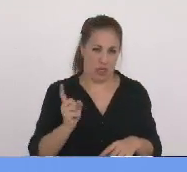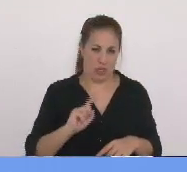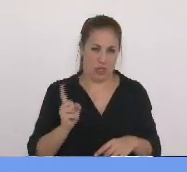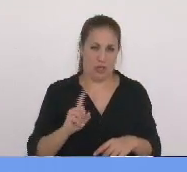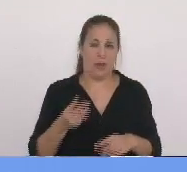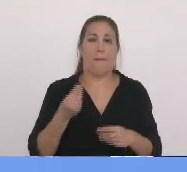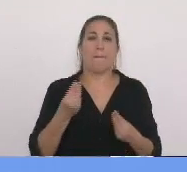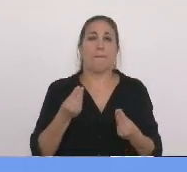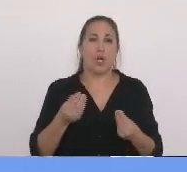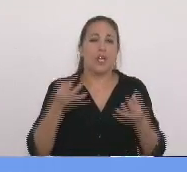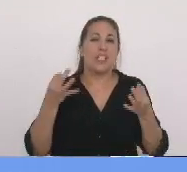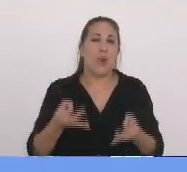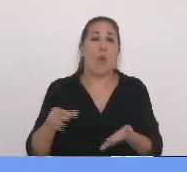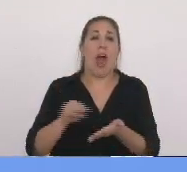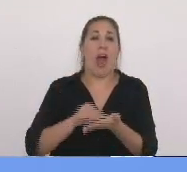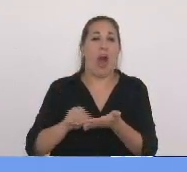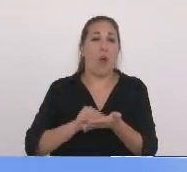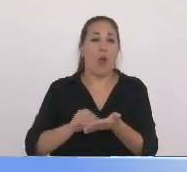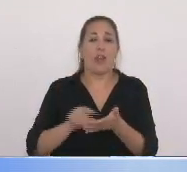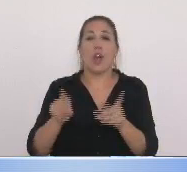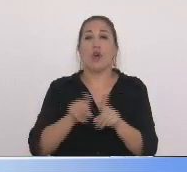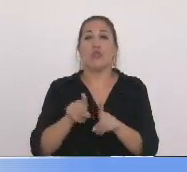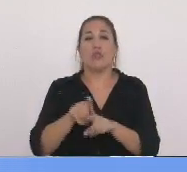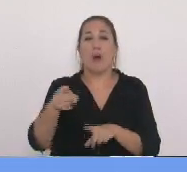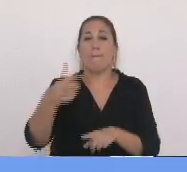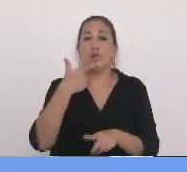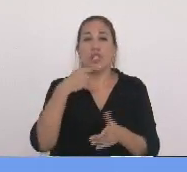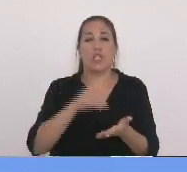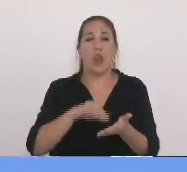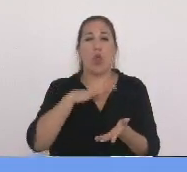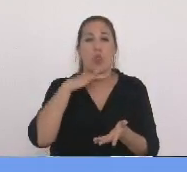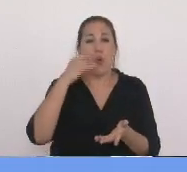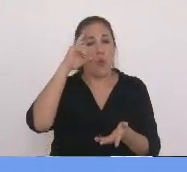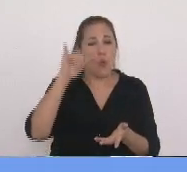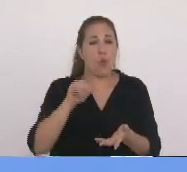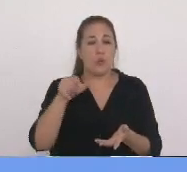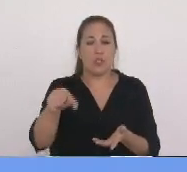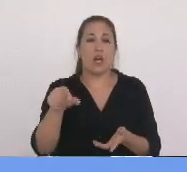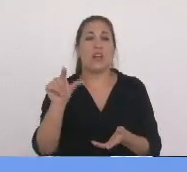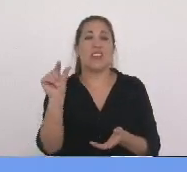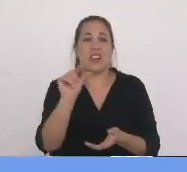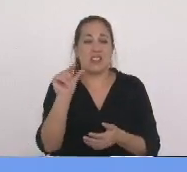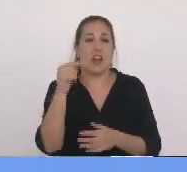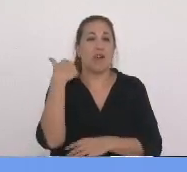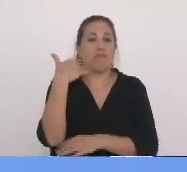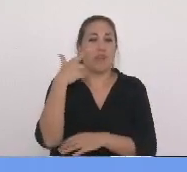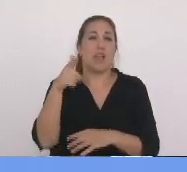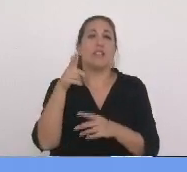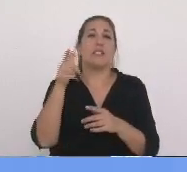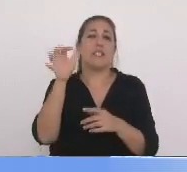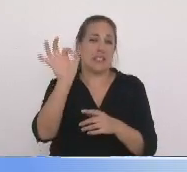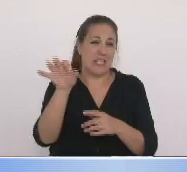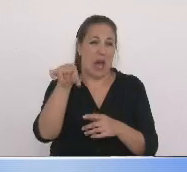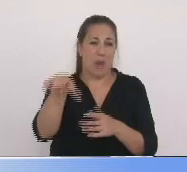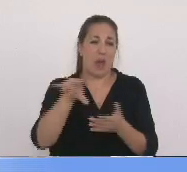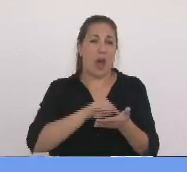abogados acá como el senador juez que que este recién hacía alusión a su profesión saben que ha